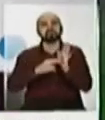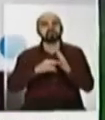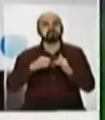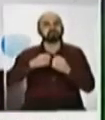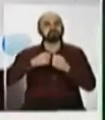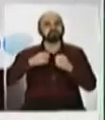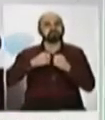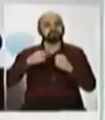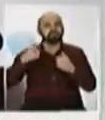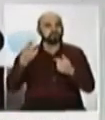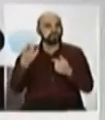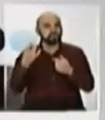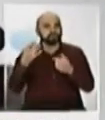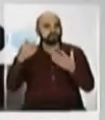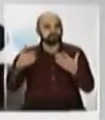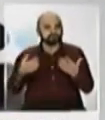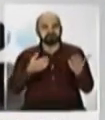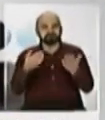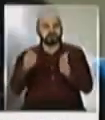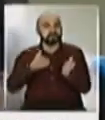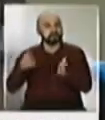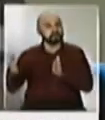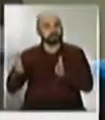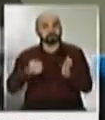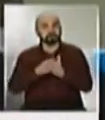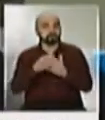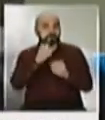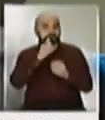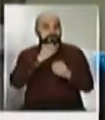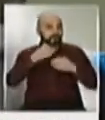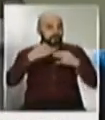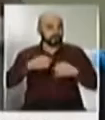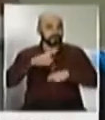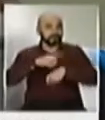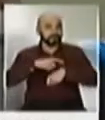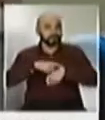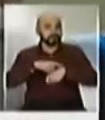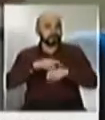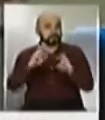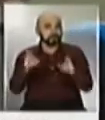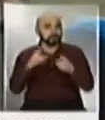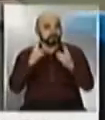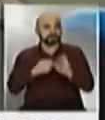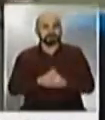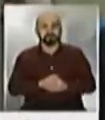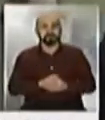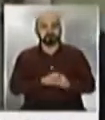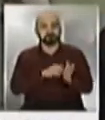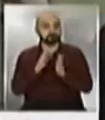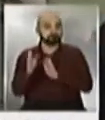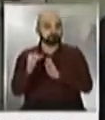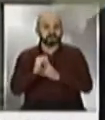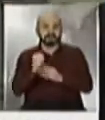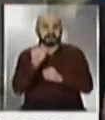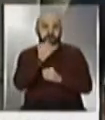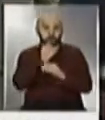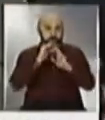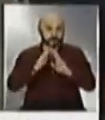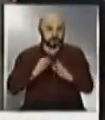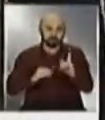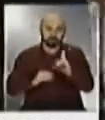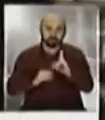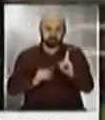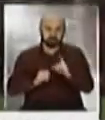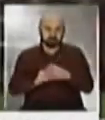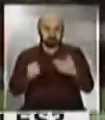en los flexores de la pierna derecha. Aún no hay certeza del tiempo de recuperación. ¿Fue un error que se quedara? No, yo creo que